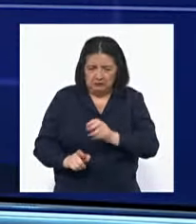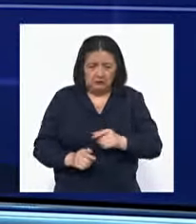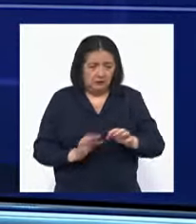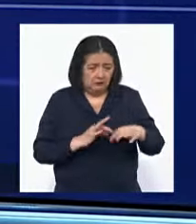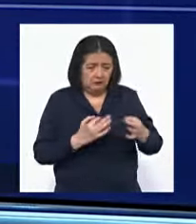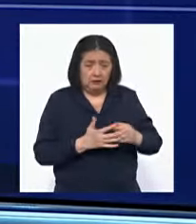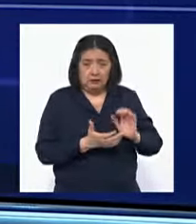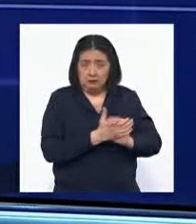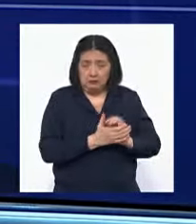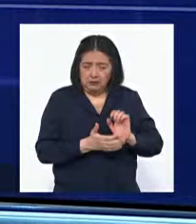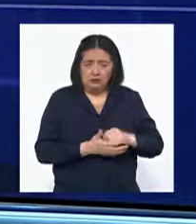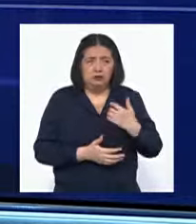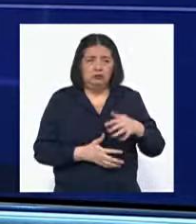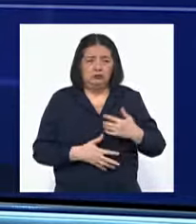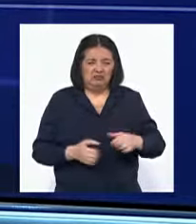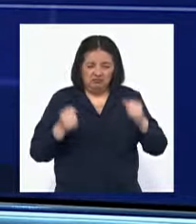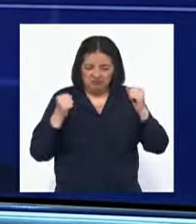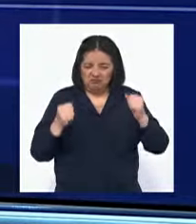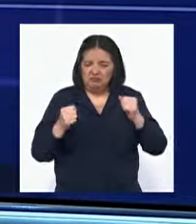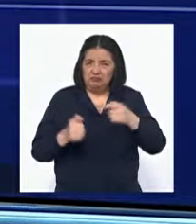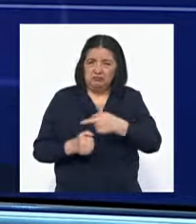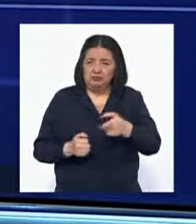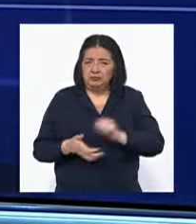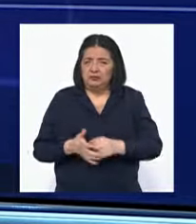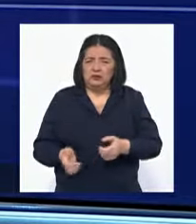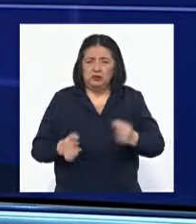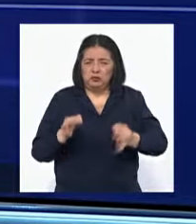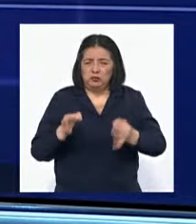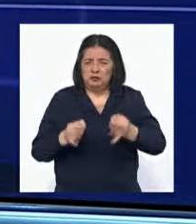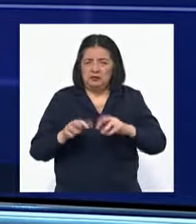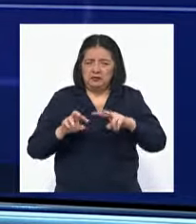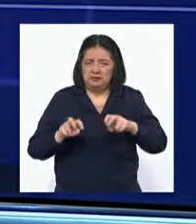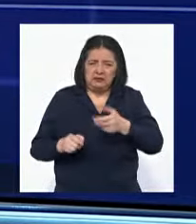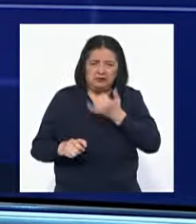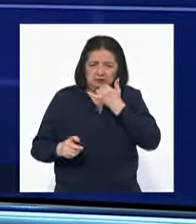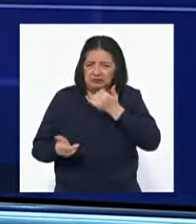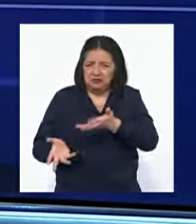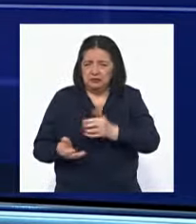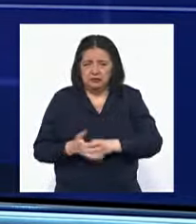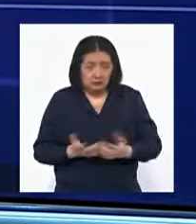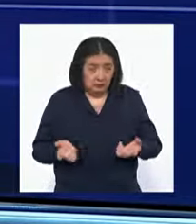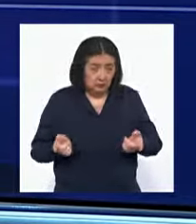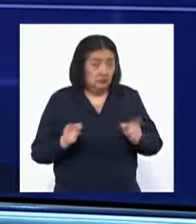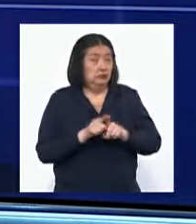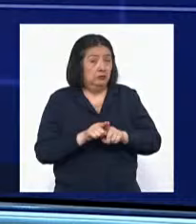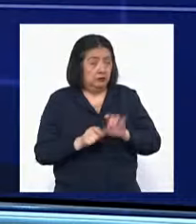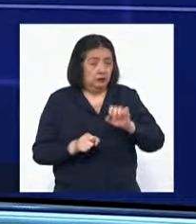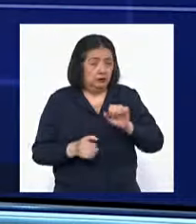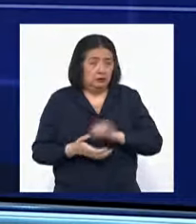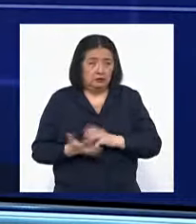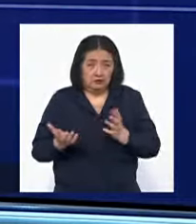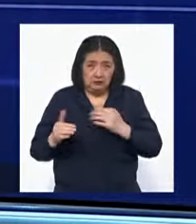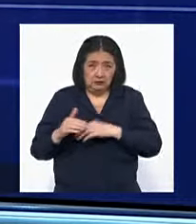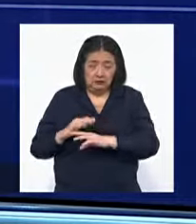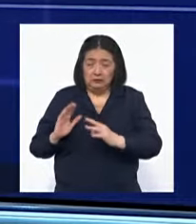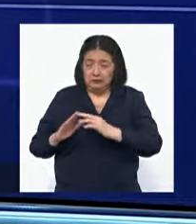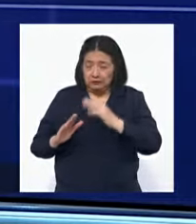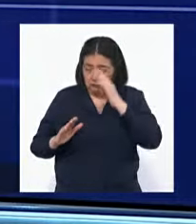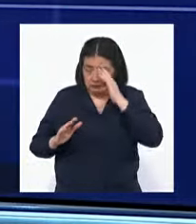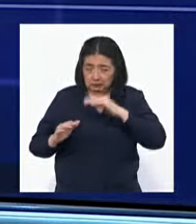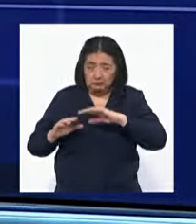y amigos realizaron un plantón exigiendo justicia e investigación, mientras que su pareja permanece en el Departamento